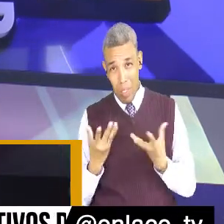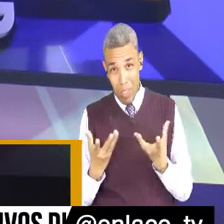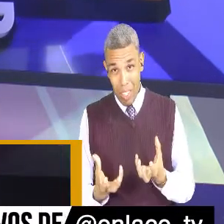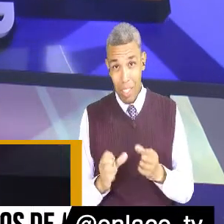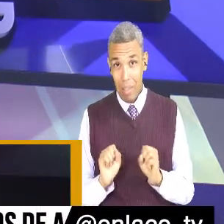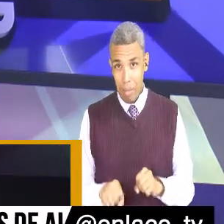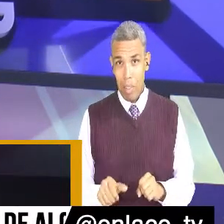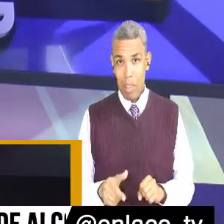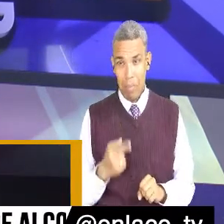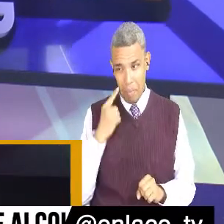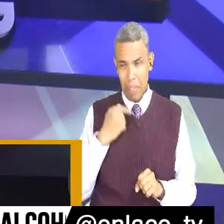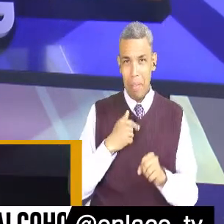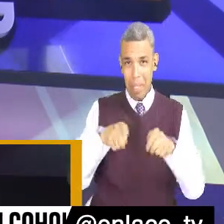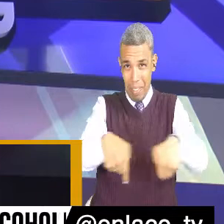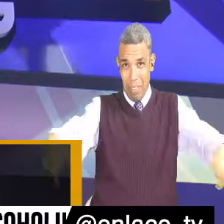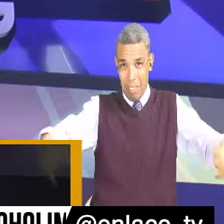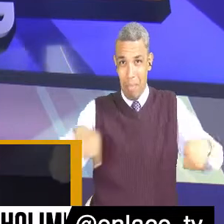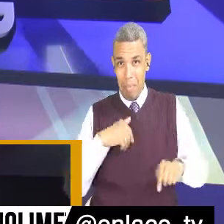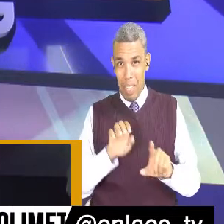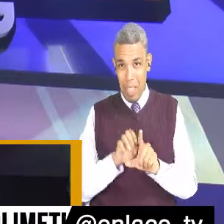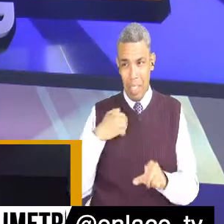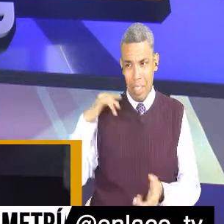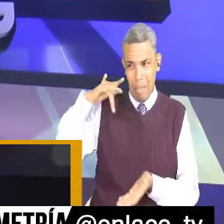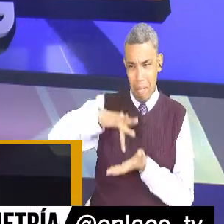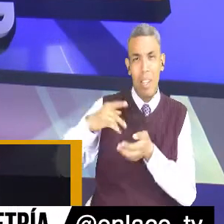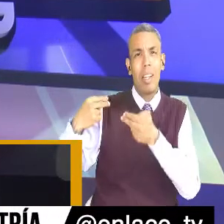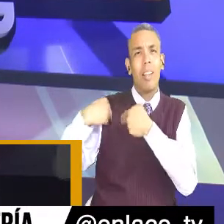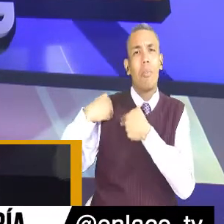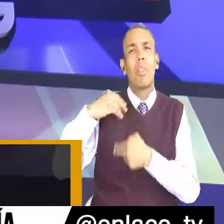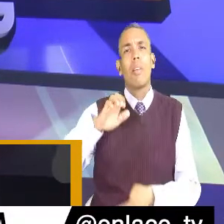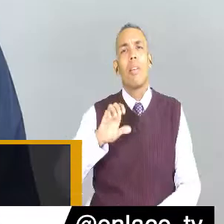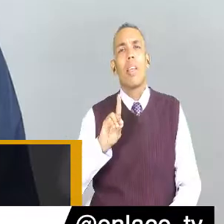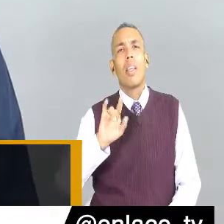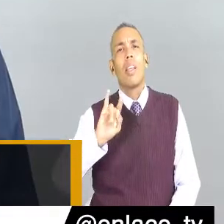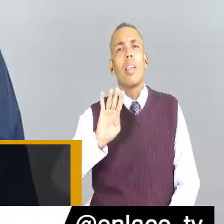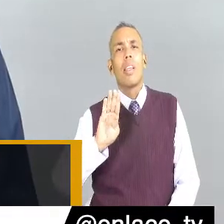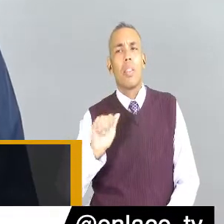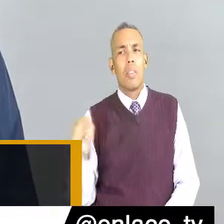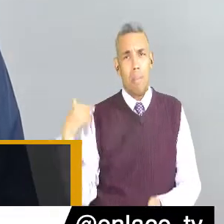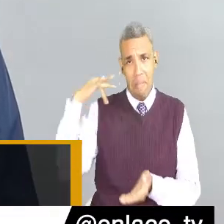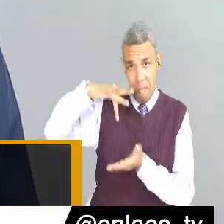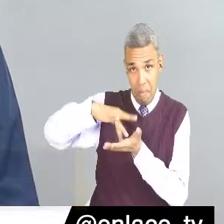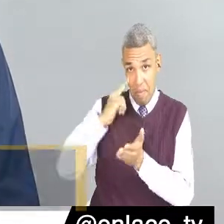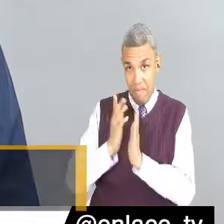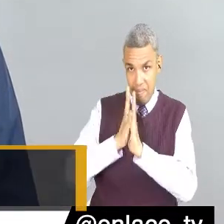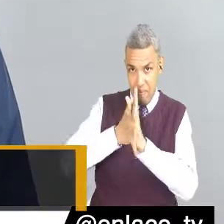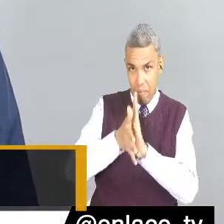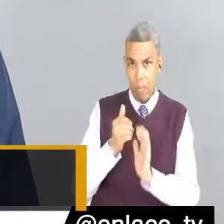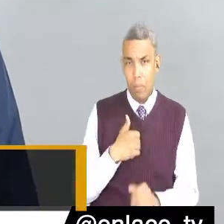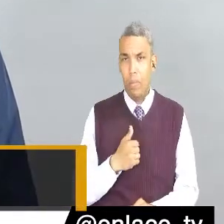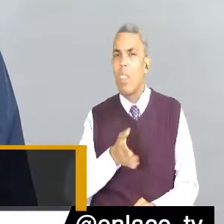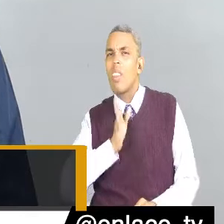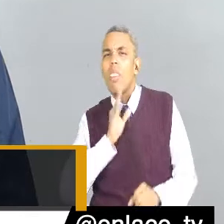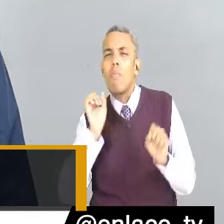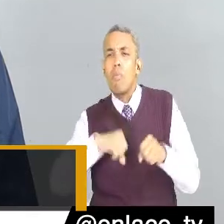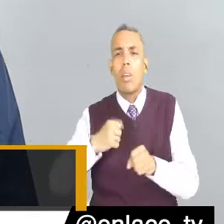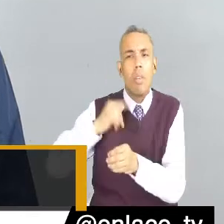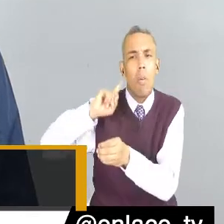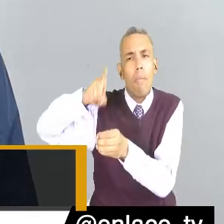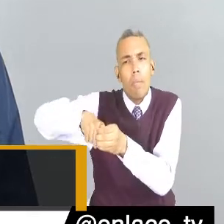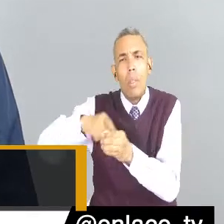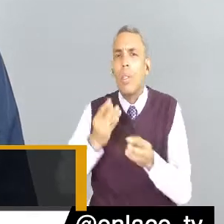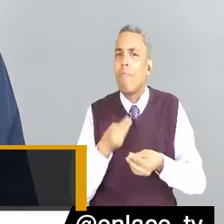y quiénes podrán postularse en esta convocatoria? Buenas tardes. Muy buenas tardes, Yanin. De verdad que muy contentos porque